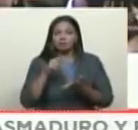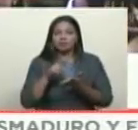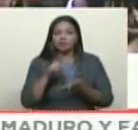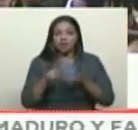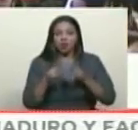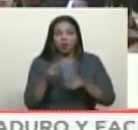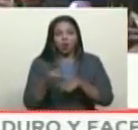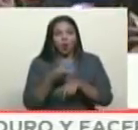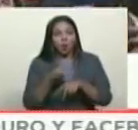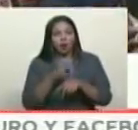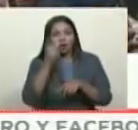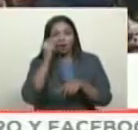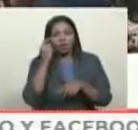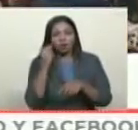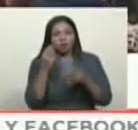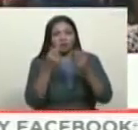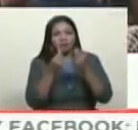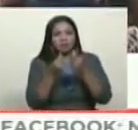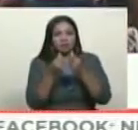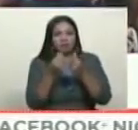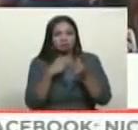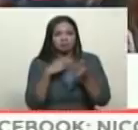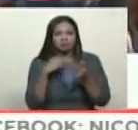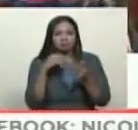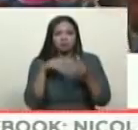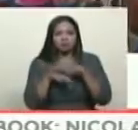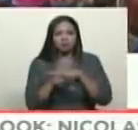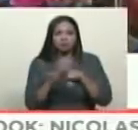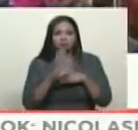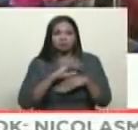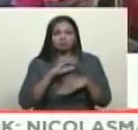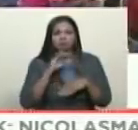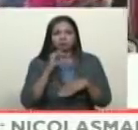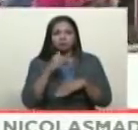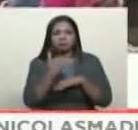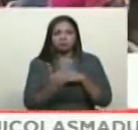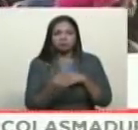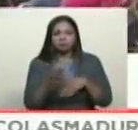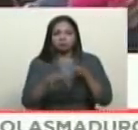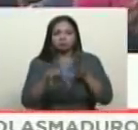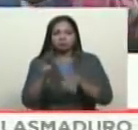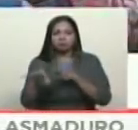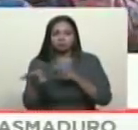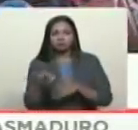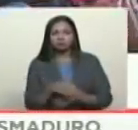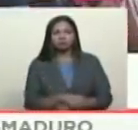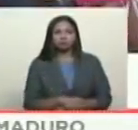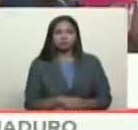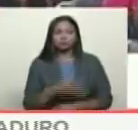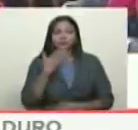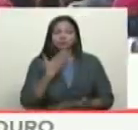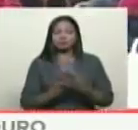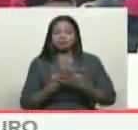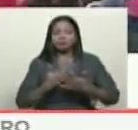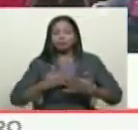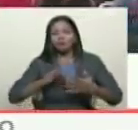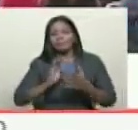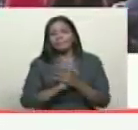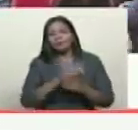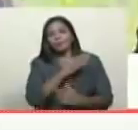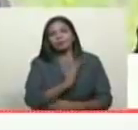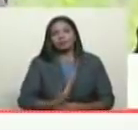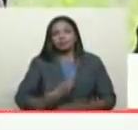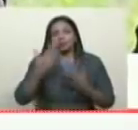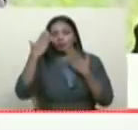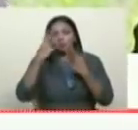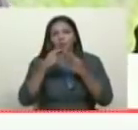estos gobernadores y del dinero que le vamos a depositar para el Plan Siembra, por favor. Gracias, compañero presidente. Un saludo a todo